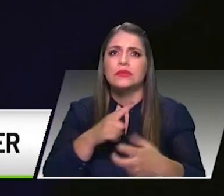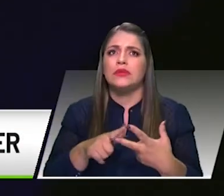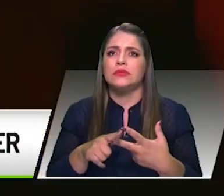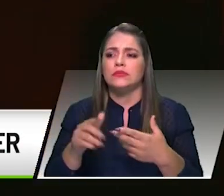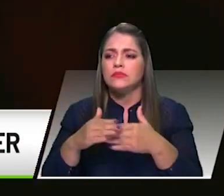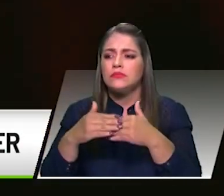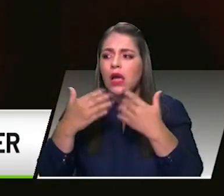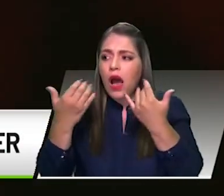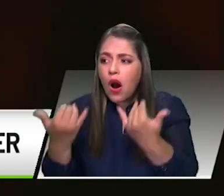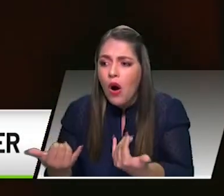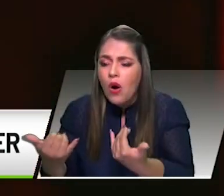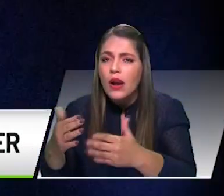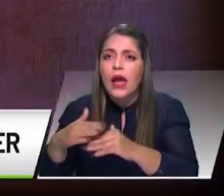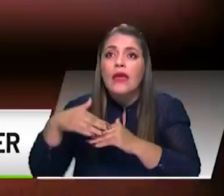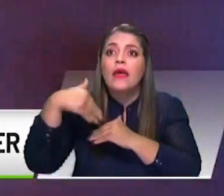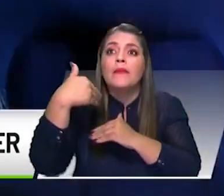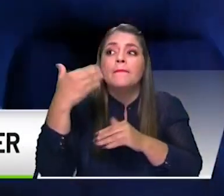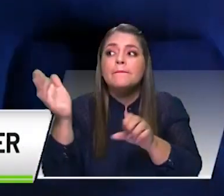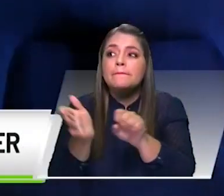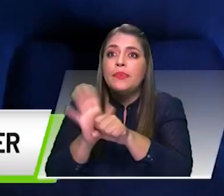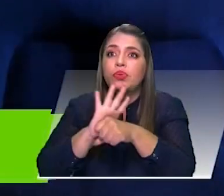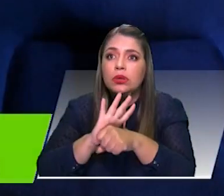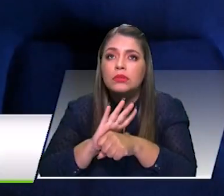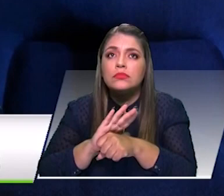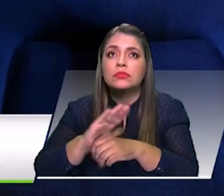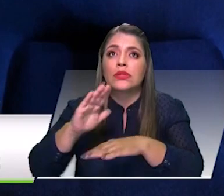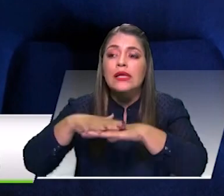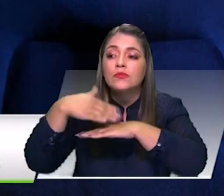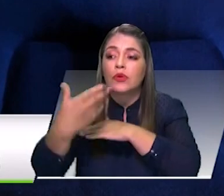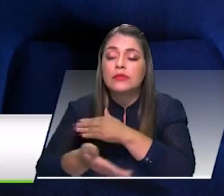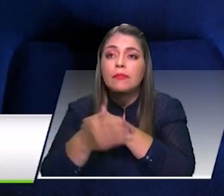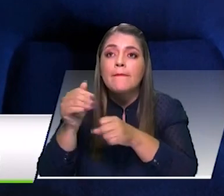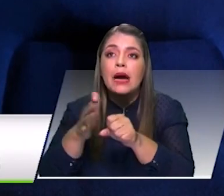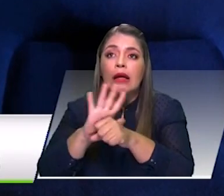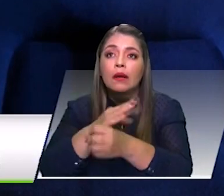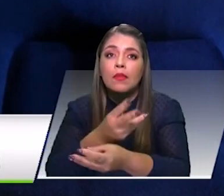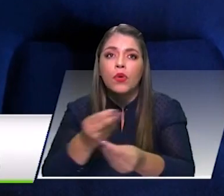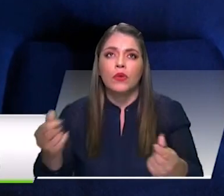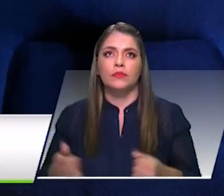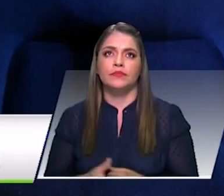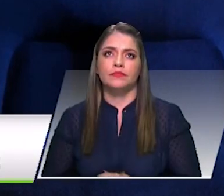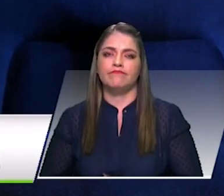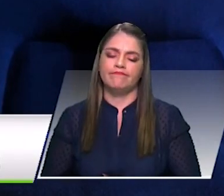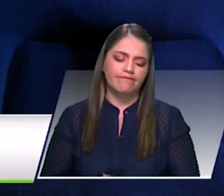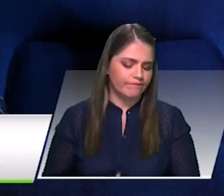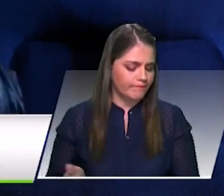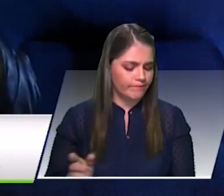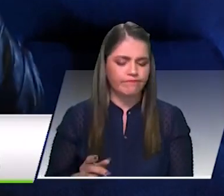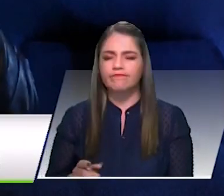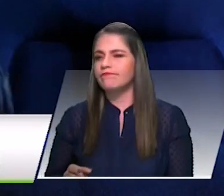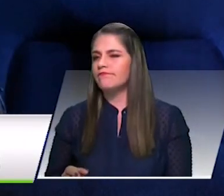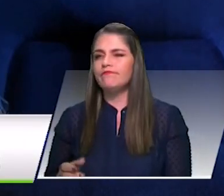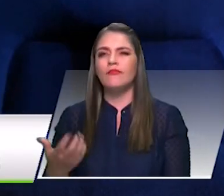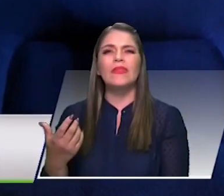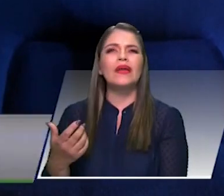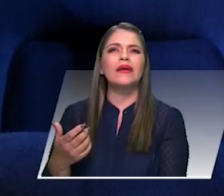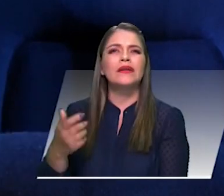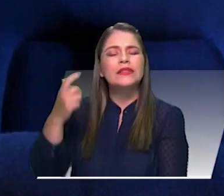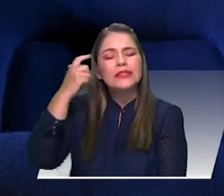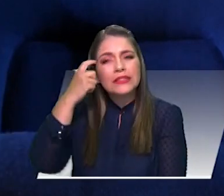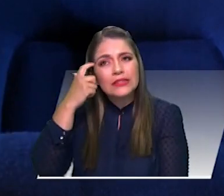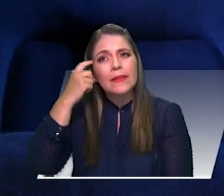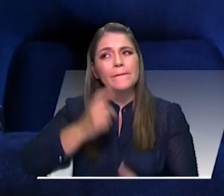durante y después de la pandemia. Hay que cambiar los modelos, hay que ver de otra manera los proyectos independientes. Tenemos que cambiar ese